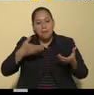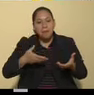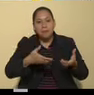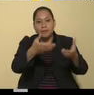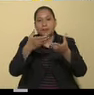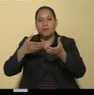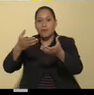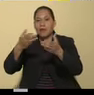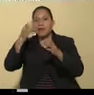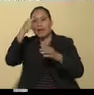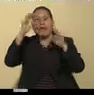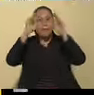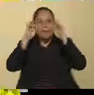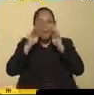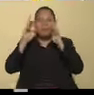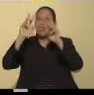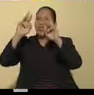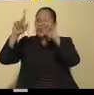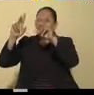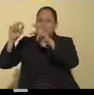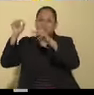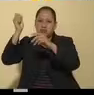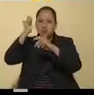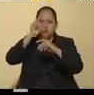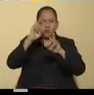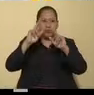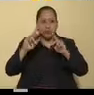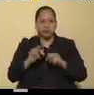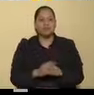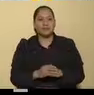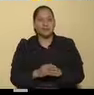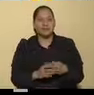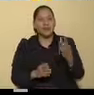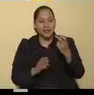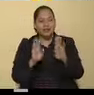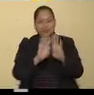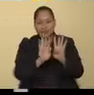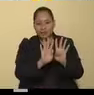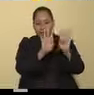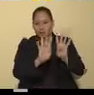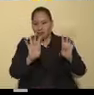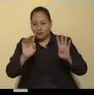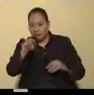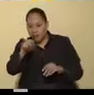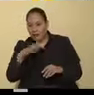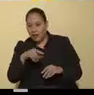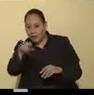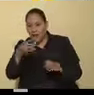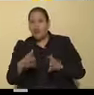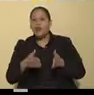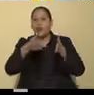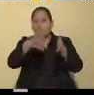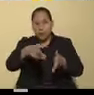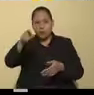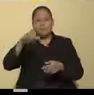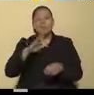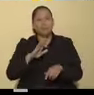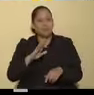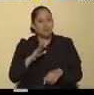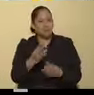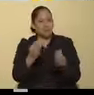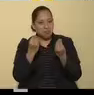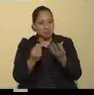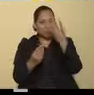manera, destruir los conventos. Y bueno, miren, recorriendo eso, pues encontramos una tumba pues bastante